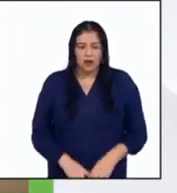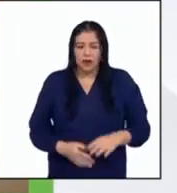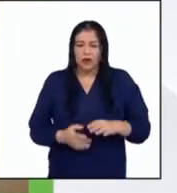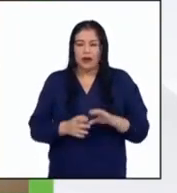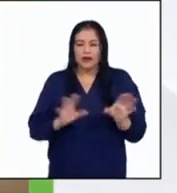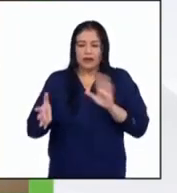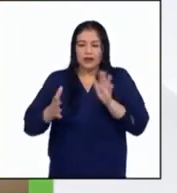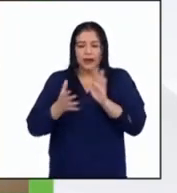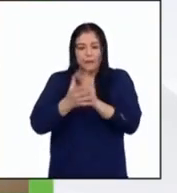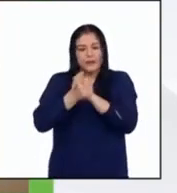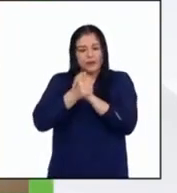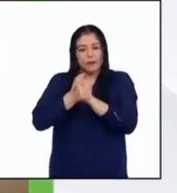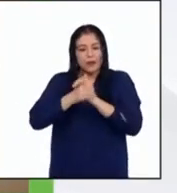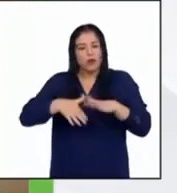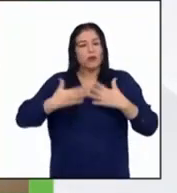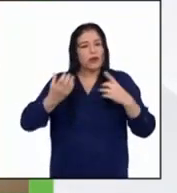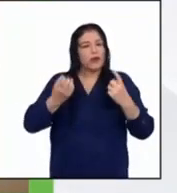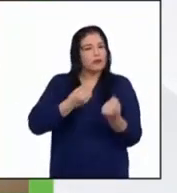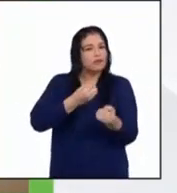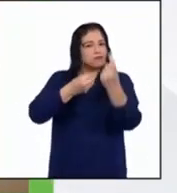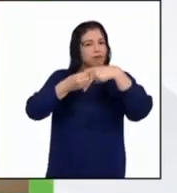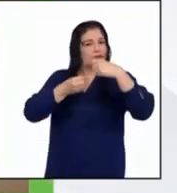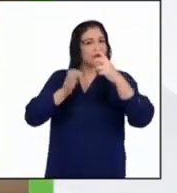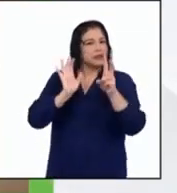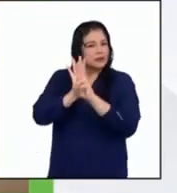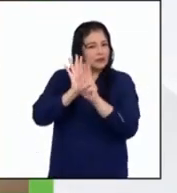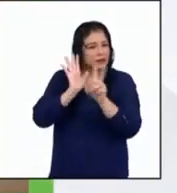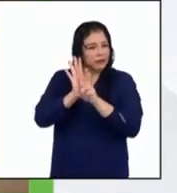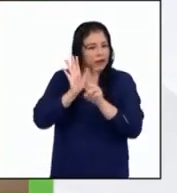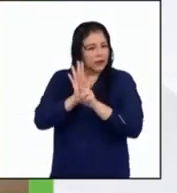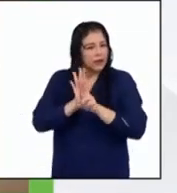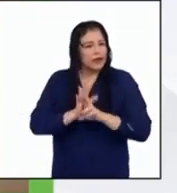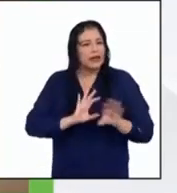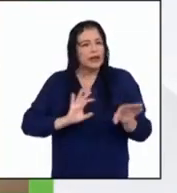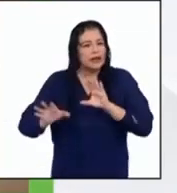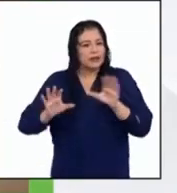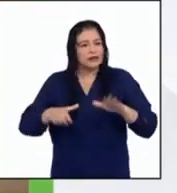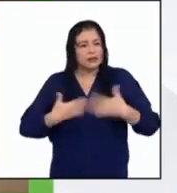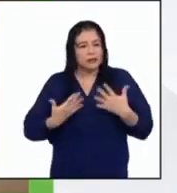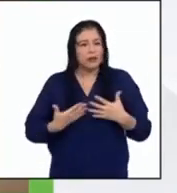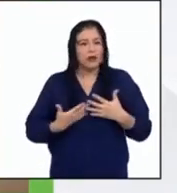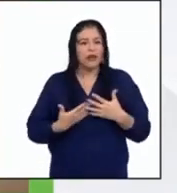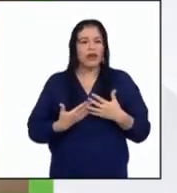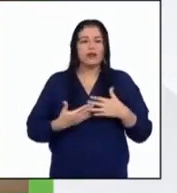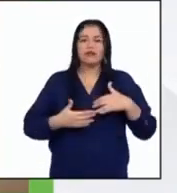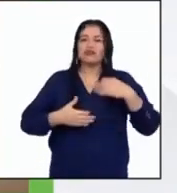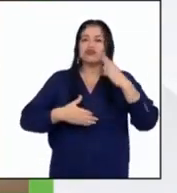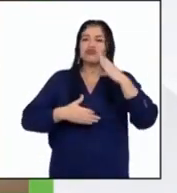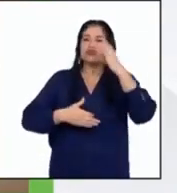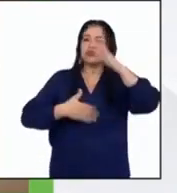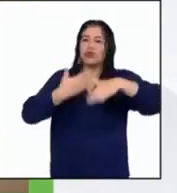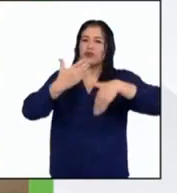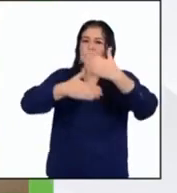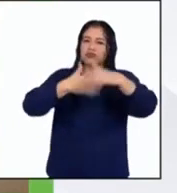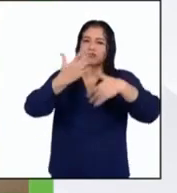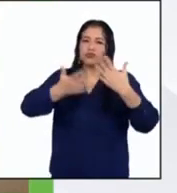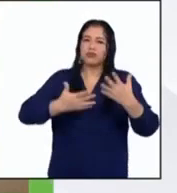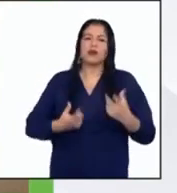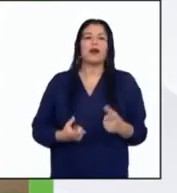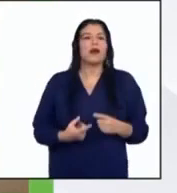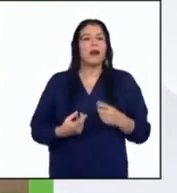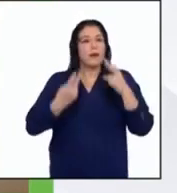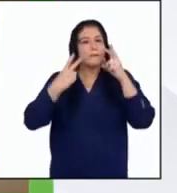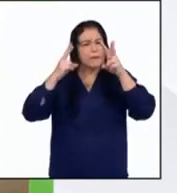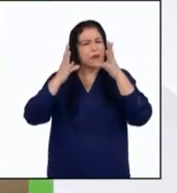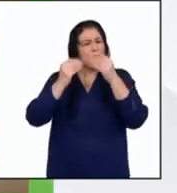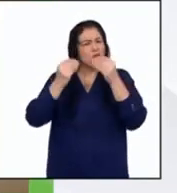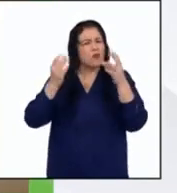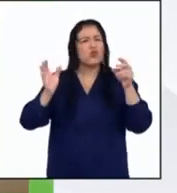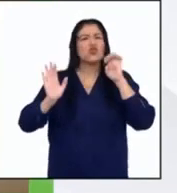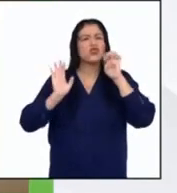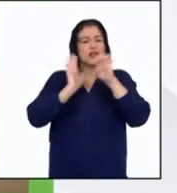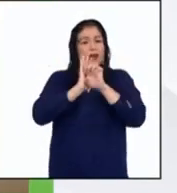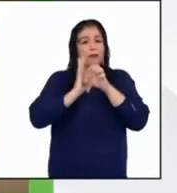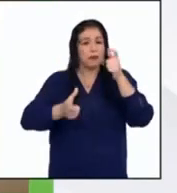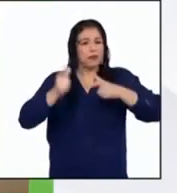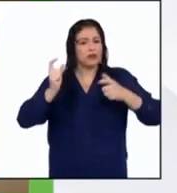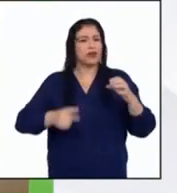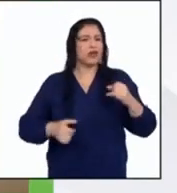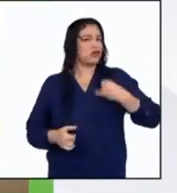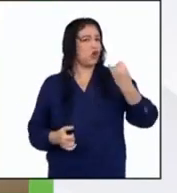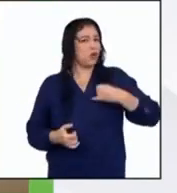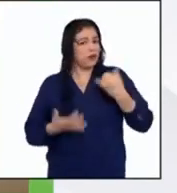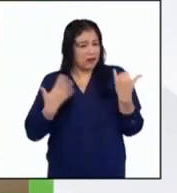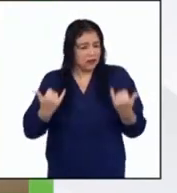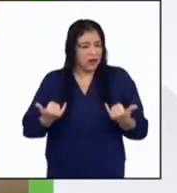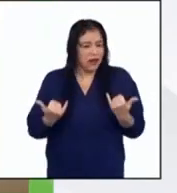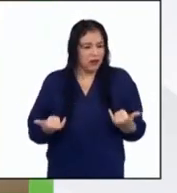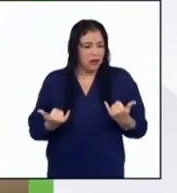nuestros compañeros y nuestras compañeras, y así poder trascender fronteras. Vemos muchos ejemplos de gente joven